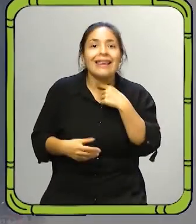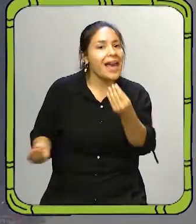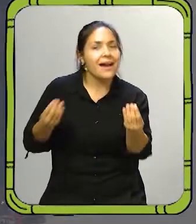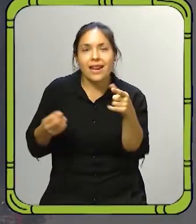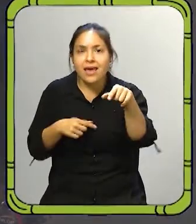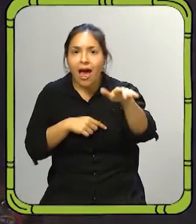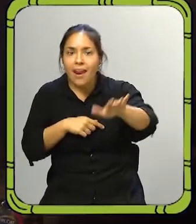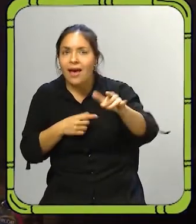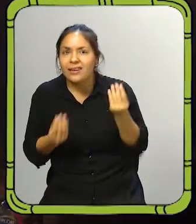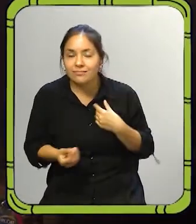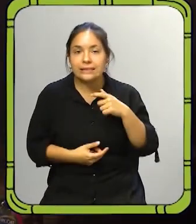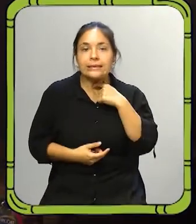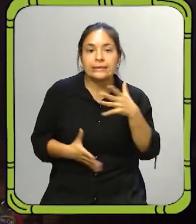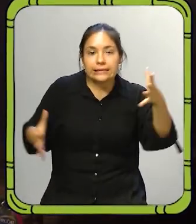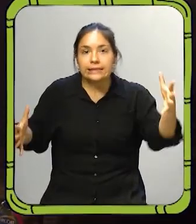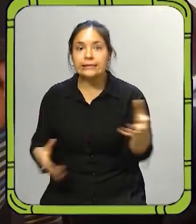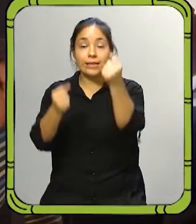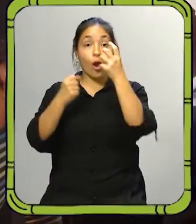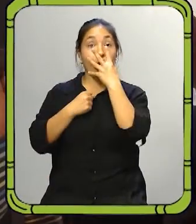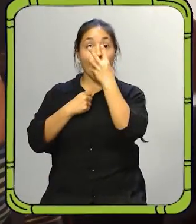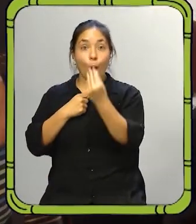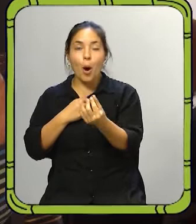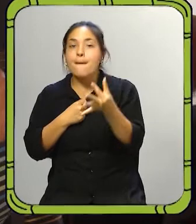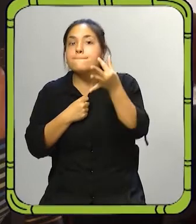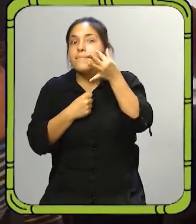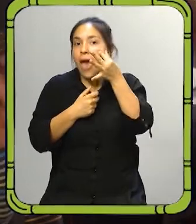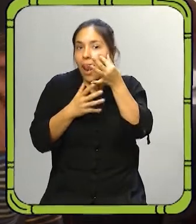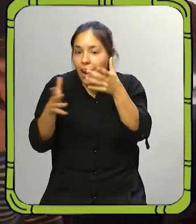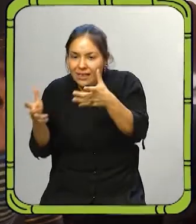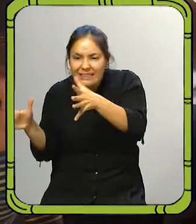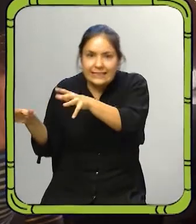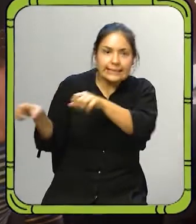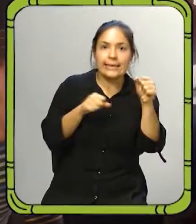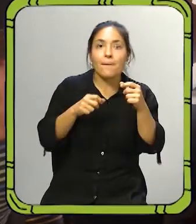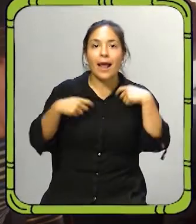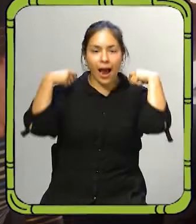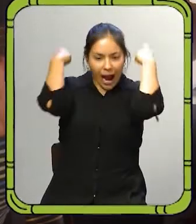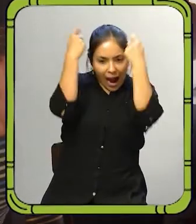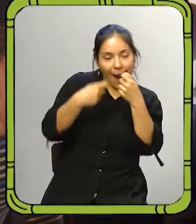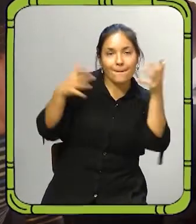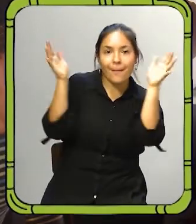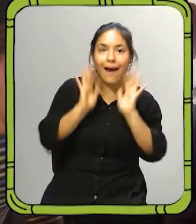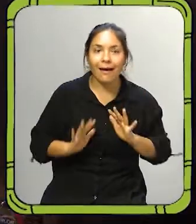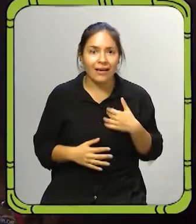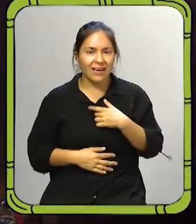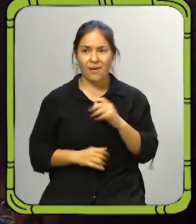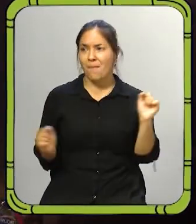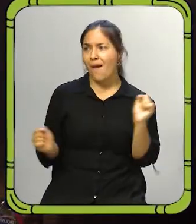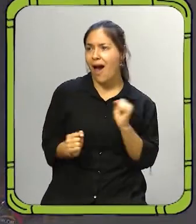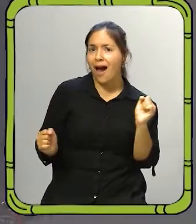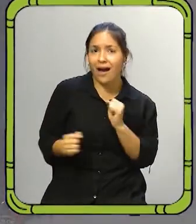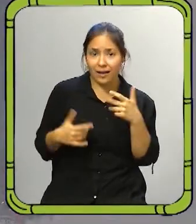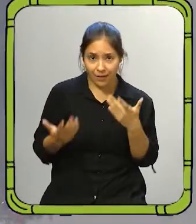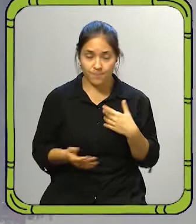conseguir pieles de lobitos para confeccionar sus capas. ¡Qué mala onda la Caperucita! El que